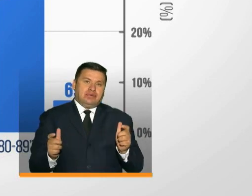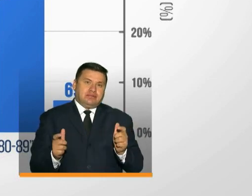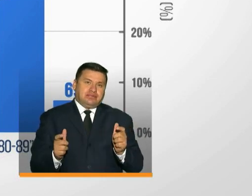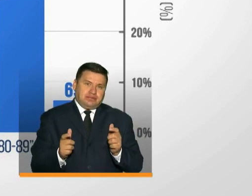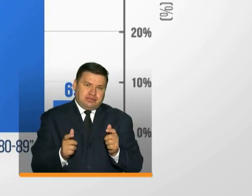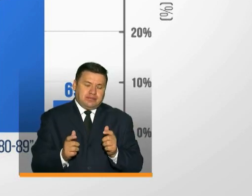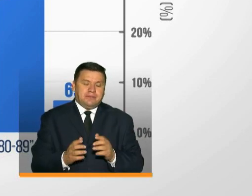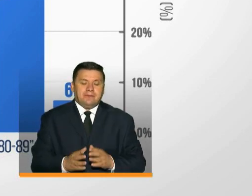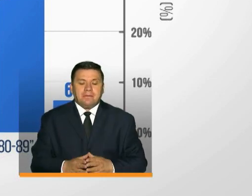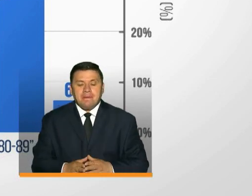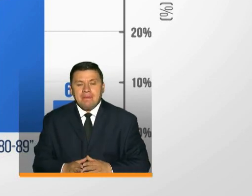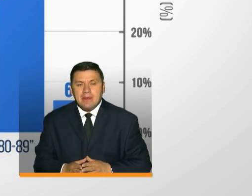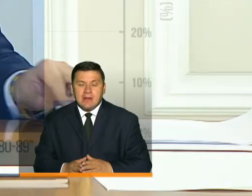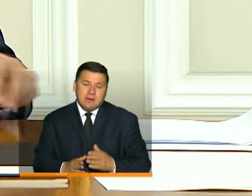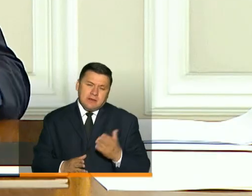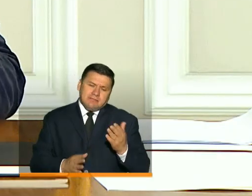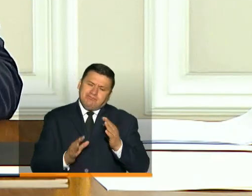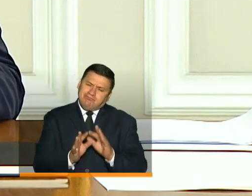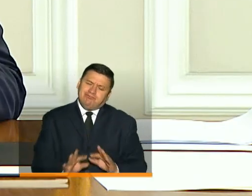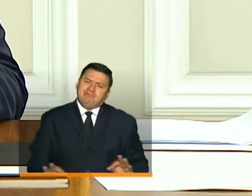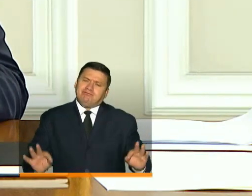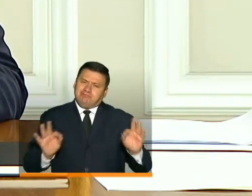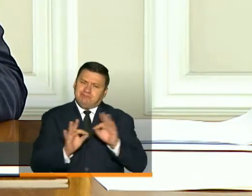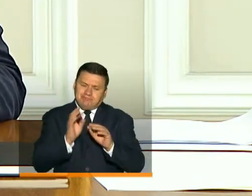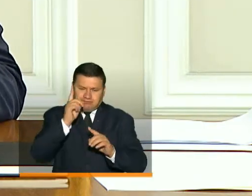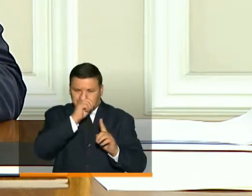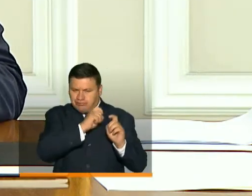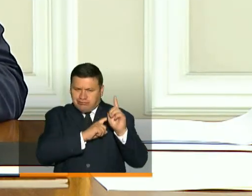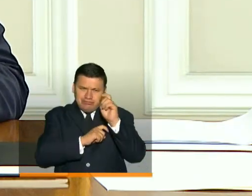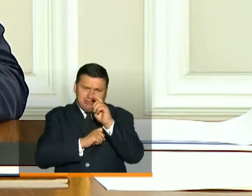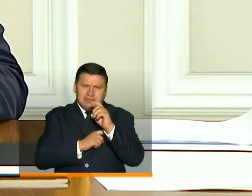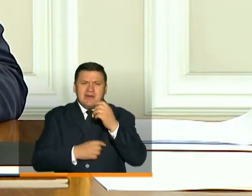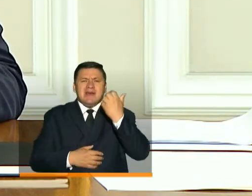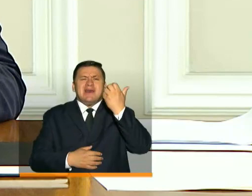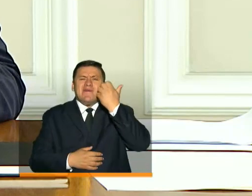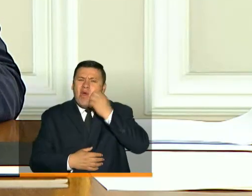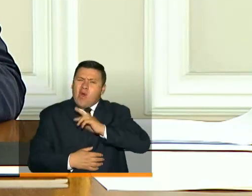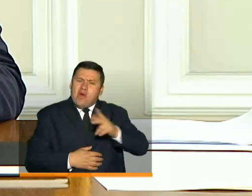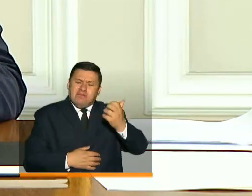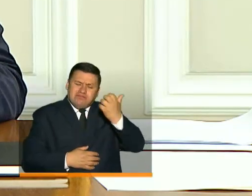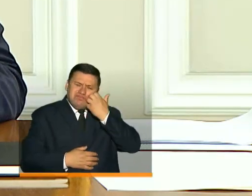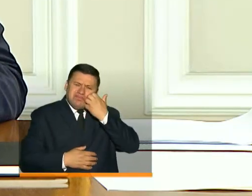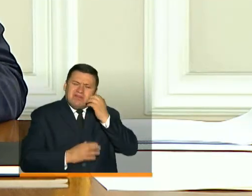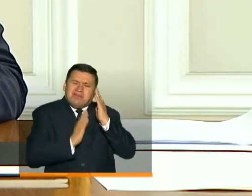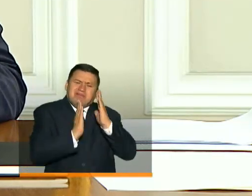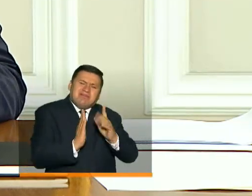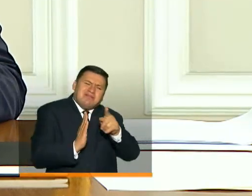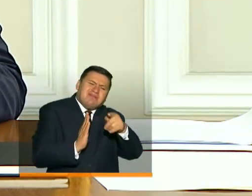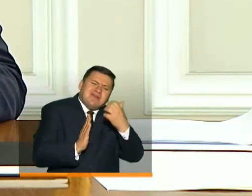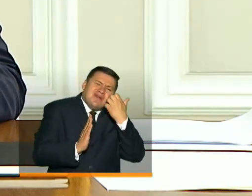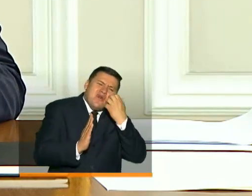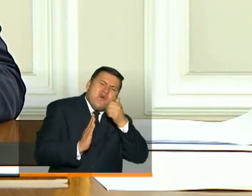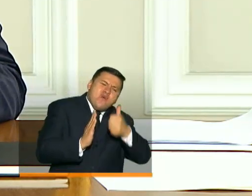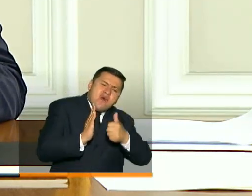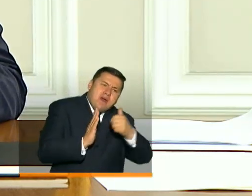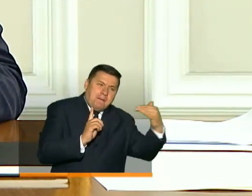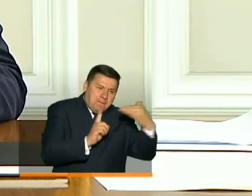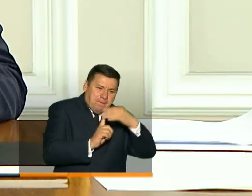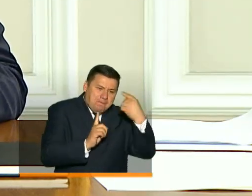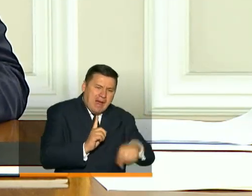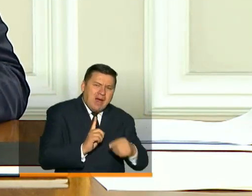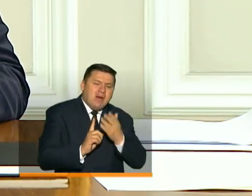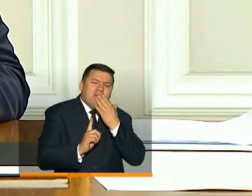será menor. También importante analizar las comorbilidades, es decir, qué tipo de preexistencias